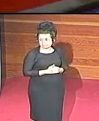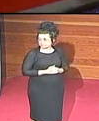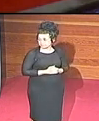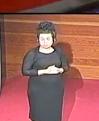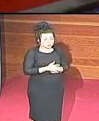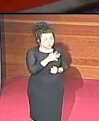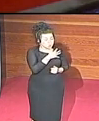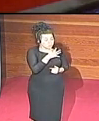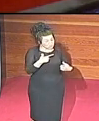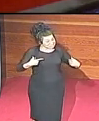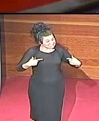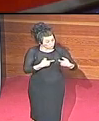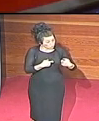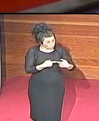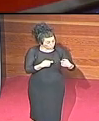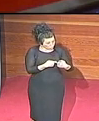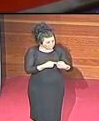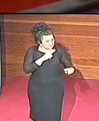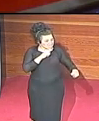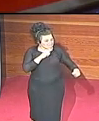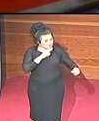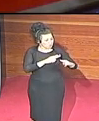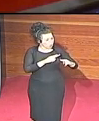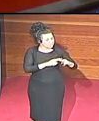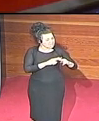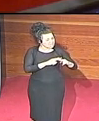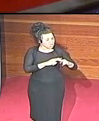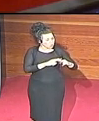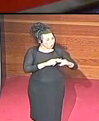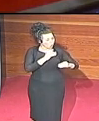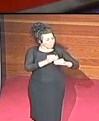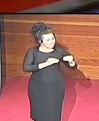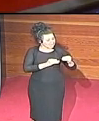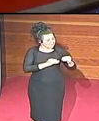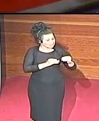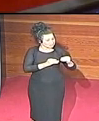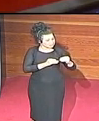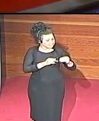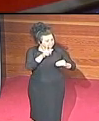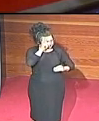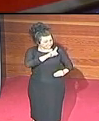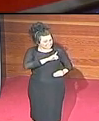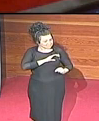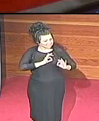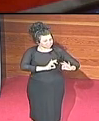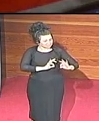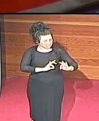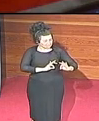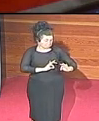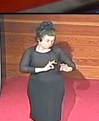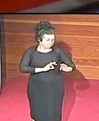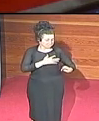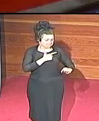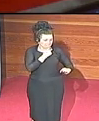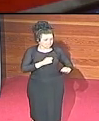Por eso la guerra, la llamada operación militar especial, tiene que, como habréis probablemente leído